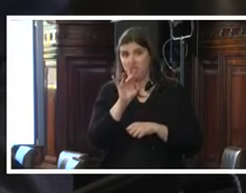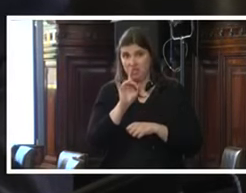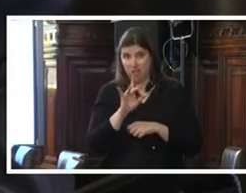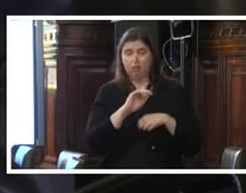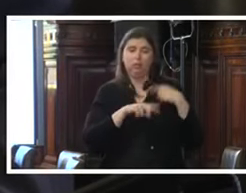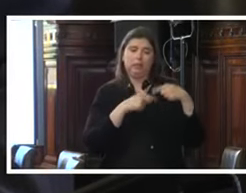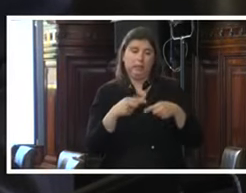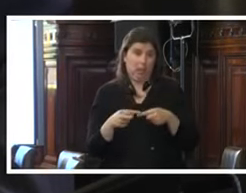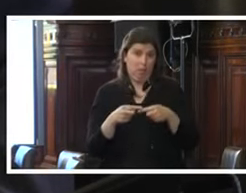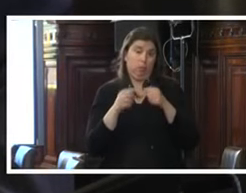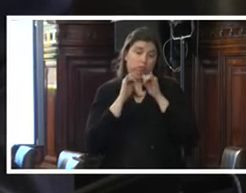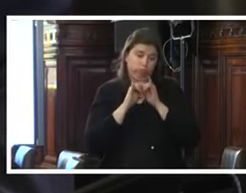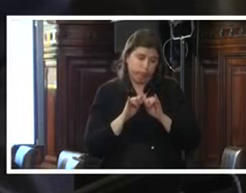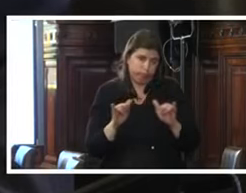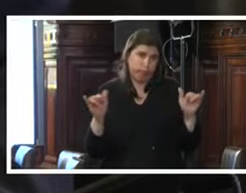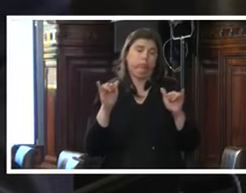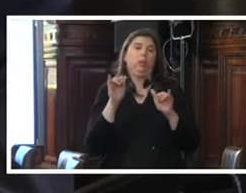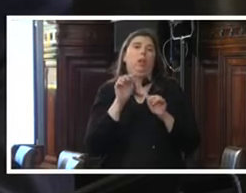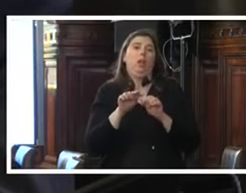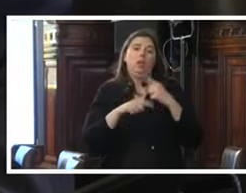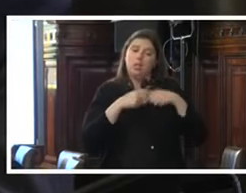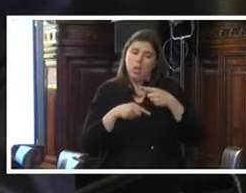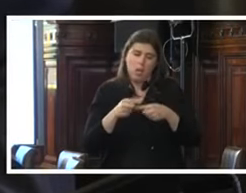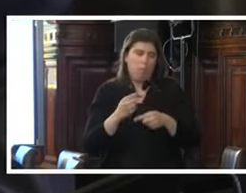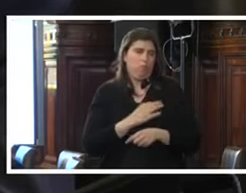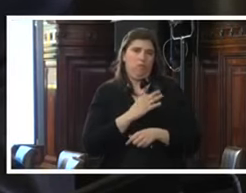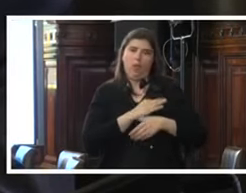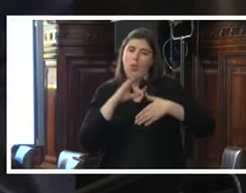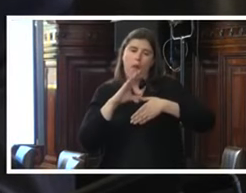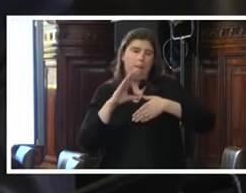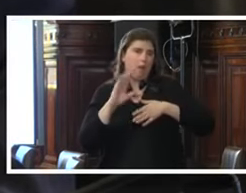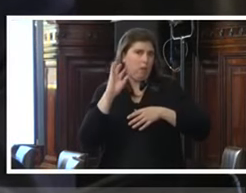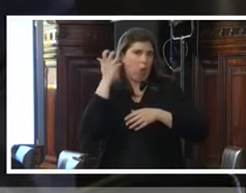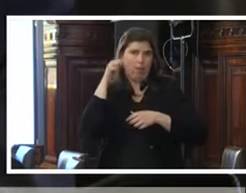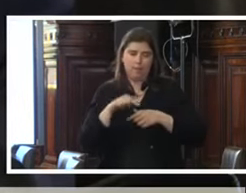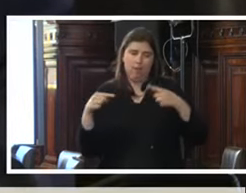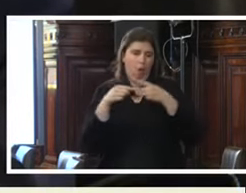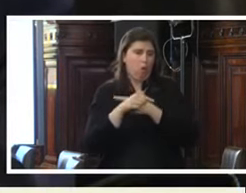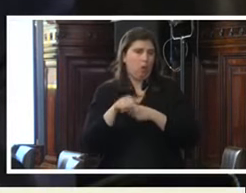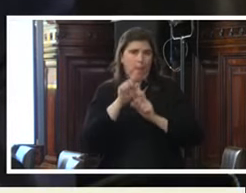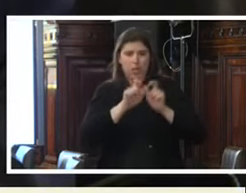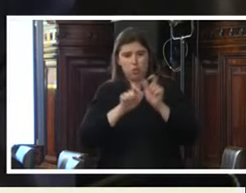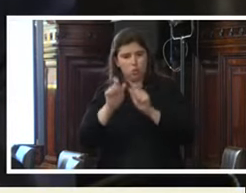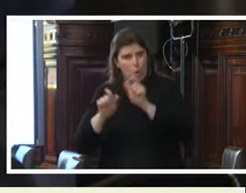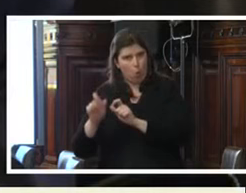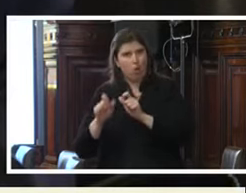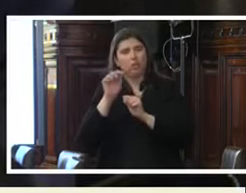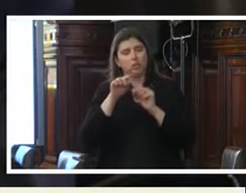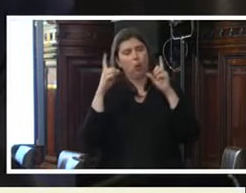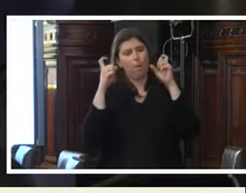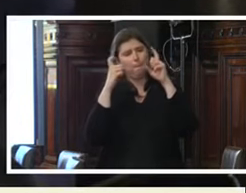los violencia contra las personas él ejerce y en las américas bueno se da cuenta pues de este complejo cuadro de